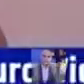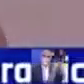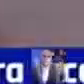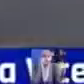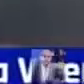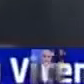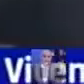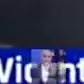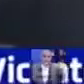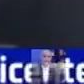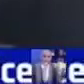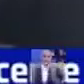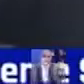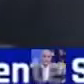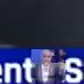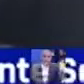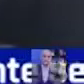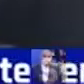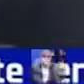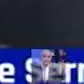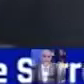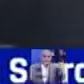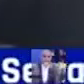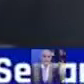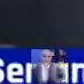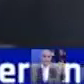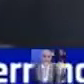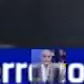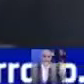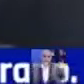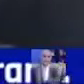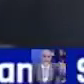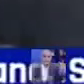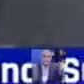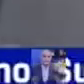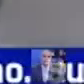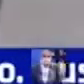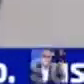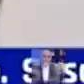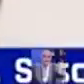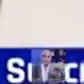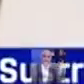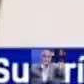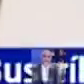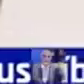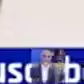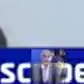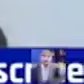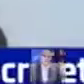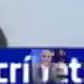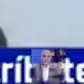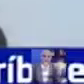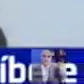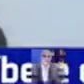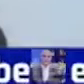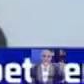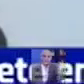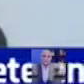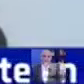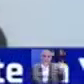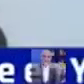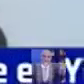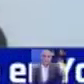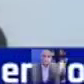Gustavo de Hoyos, la Coparmex y toda esta gente, y eso la gente ya lo sabe, ya no se deja engañar, y es muy importante esto que haces,